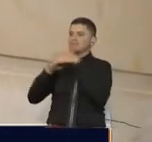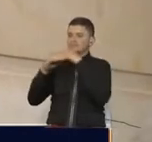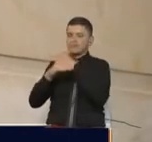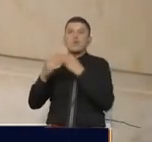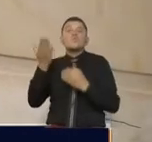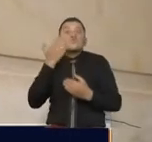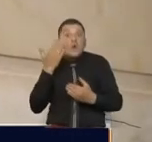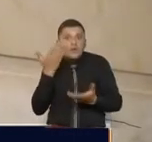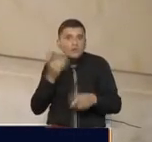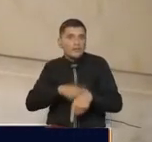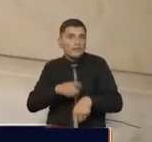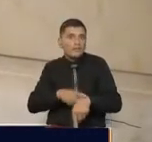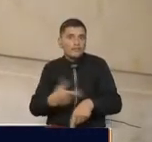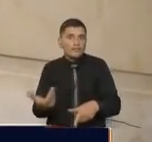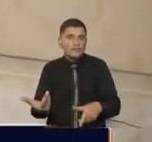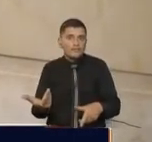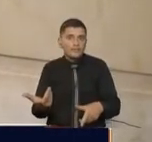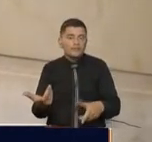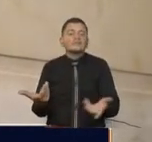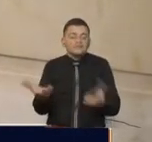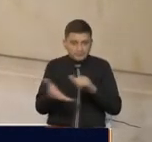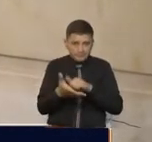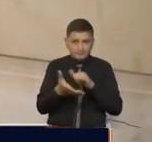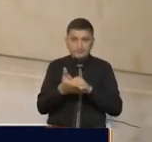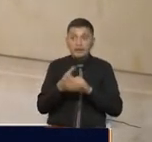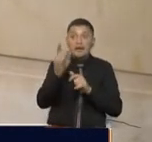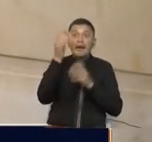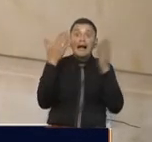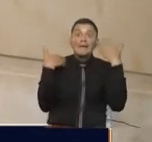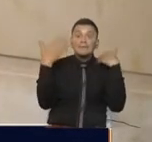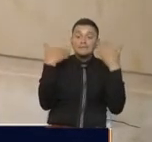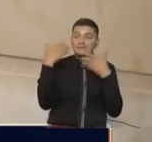¿Se va a seguir indemnizando a los campesinos